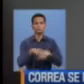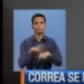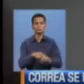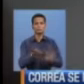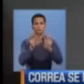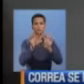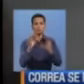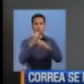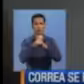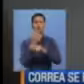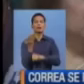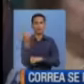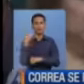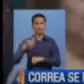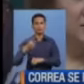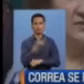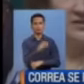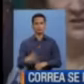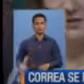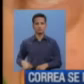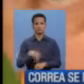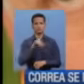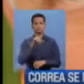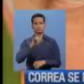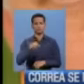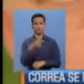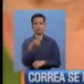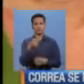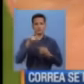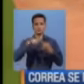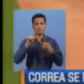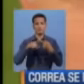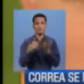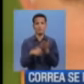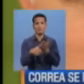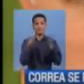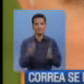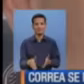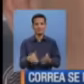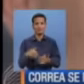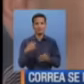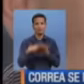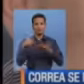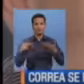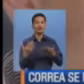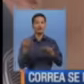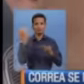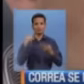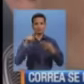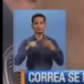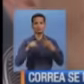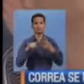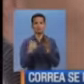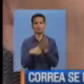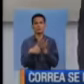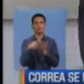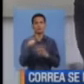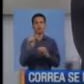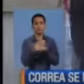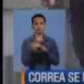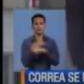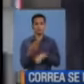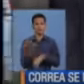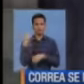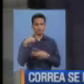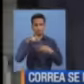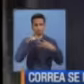horas con el ex vicepresidente Alberto Dajic, el ex ministro de Finanzas, Mauricio Pozo, y el ex ministro de Industrias, Ramiro González.